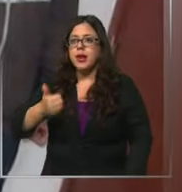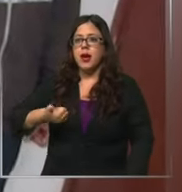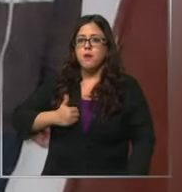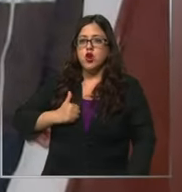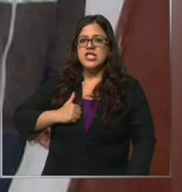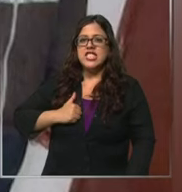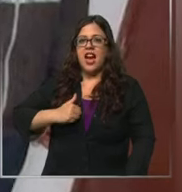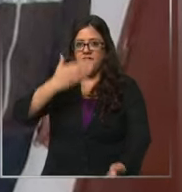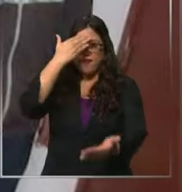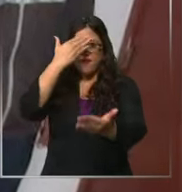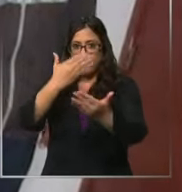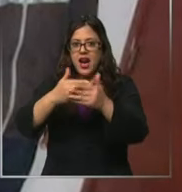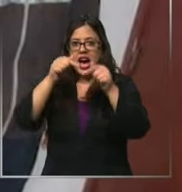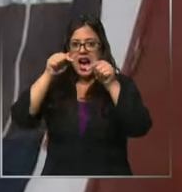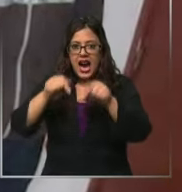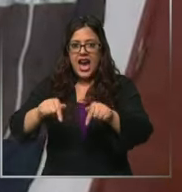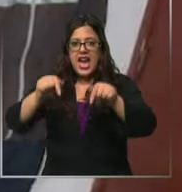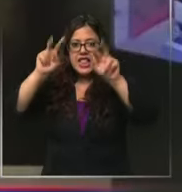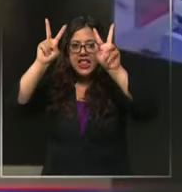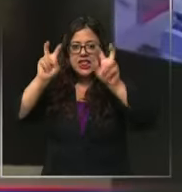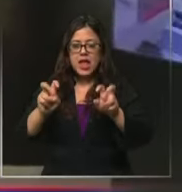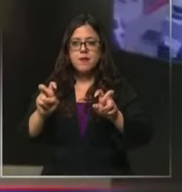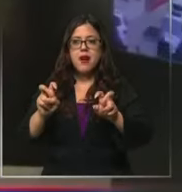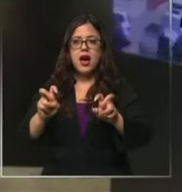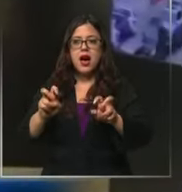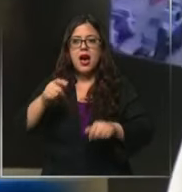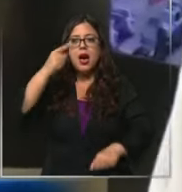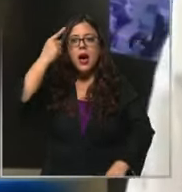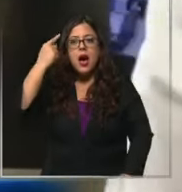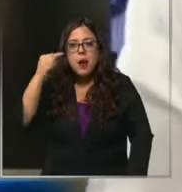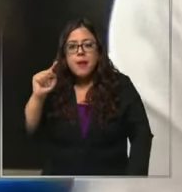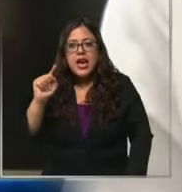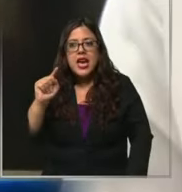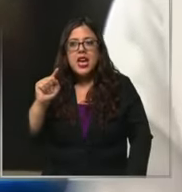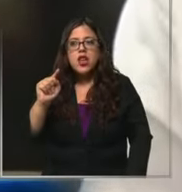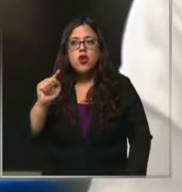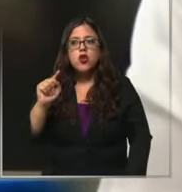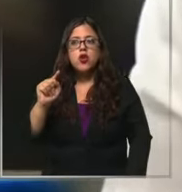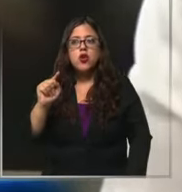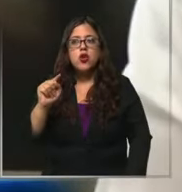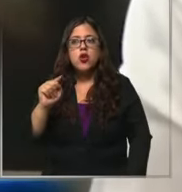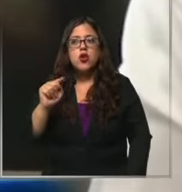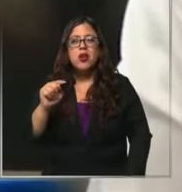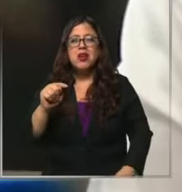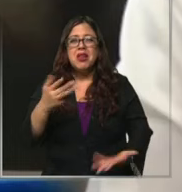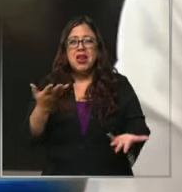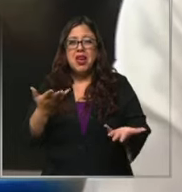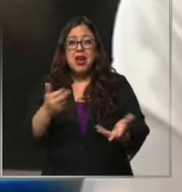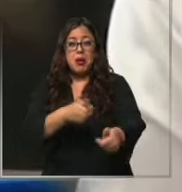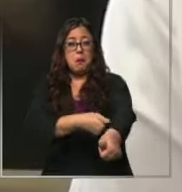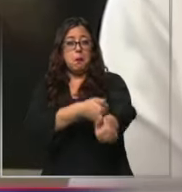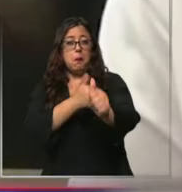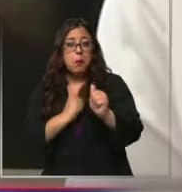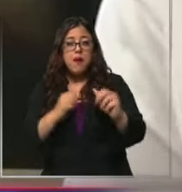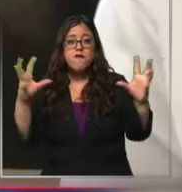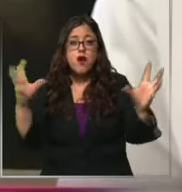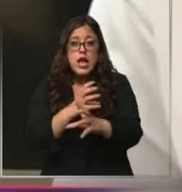situación, a este verdadero flagelo. Pero no nos va a amilanar estos actos de violencia.